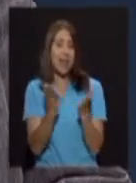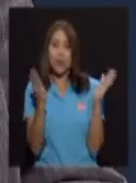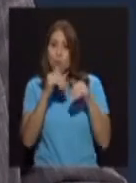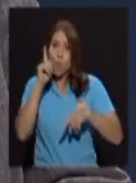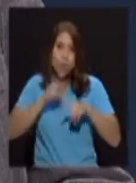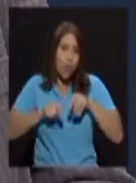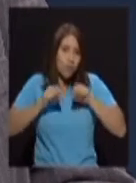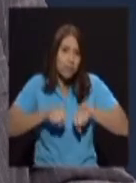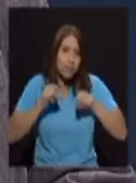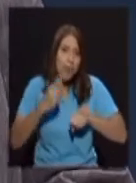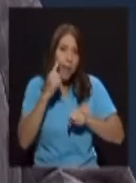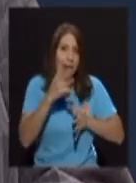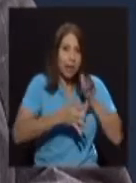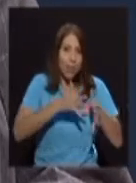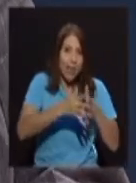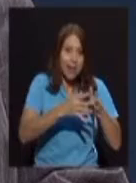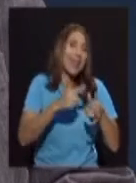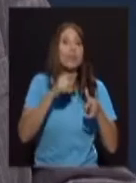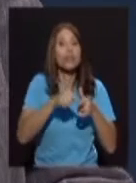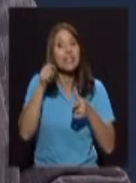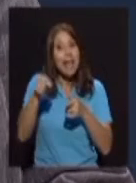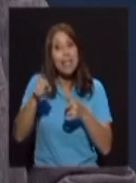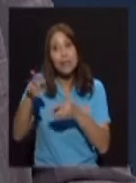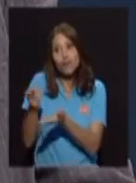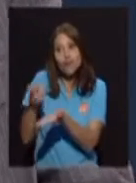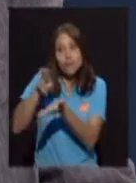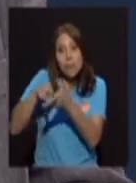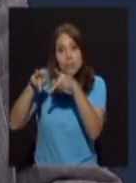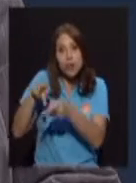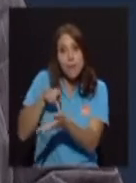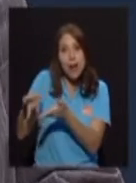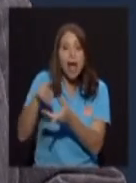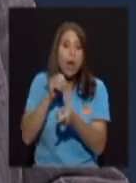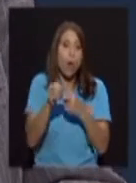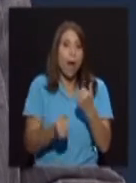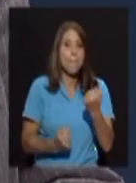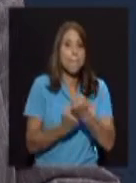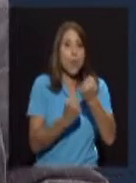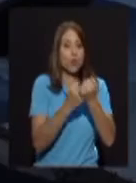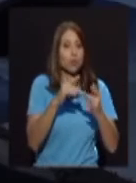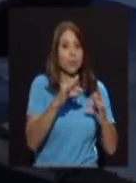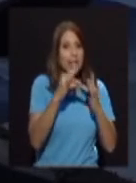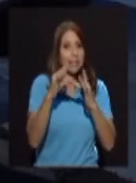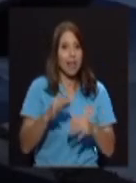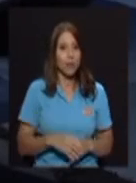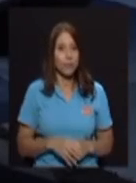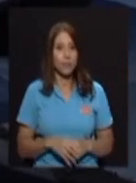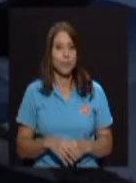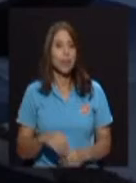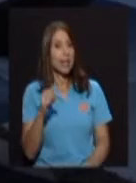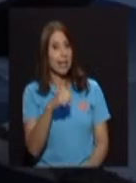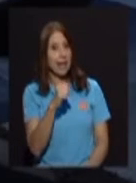ahí es donde entran tanto los cuidadores pagados como el apoyo especializado. Claro, y ahí hay